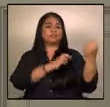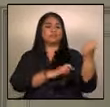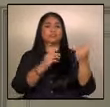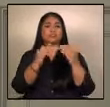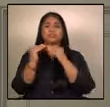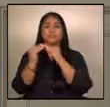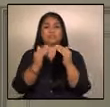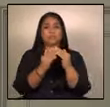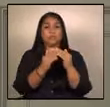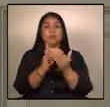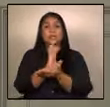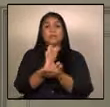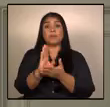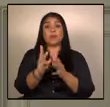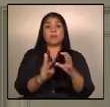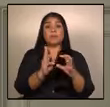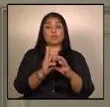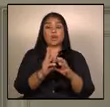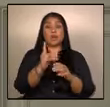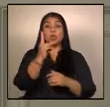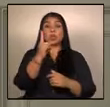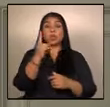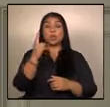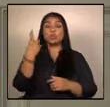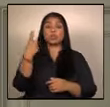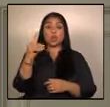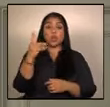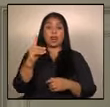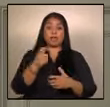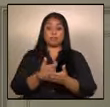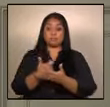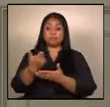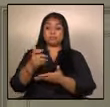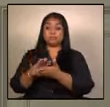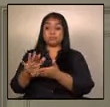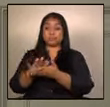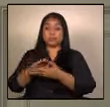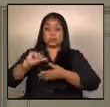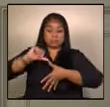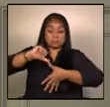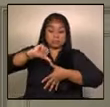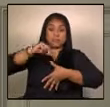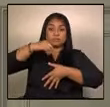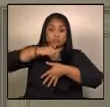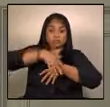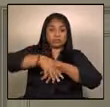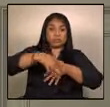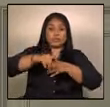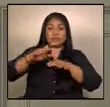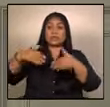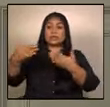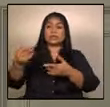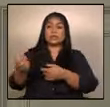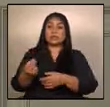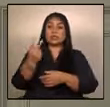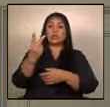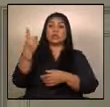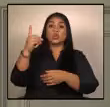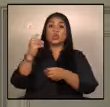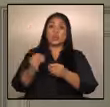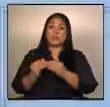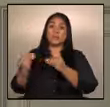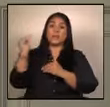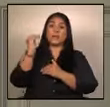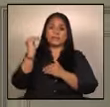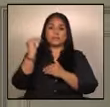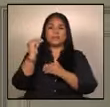Según el Banco Mundial, cada dólar invertido en los países del Triángulo Norte genera aproximadamente 2 dólares de crecimiento económico.